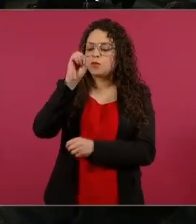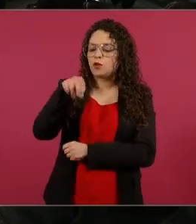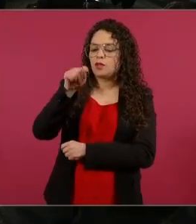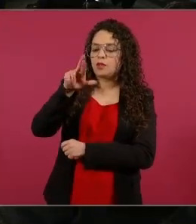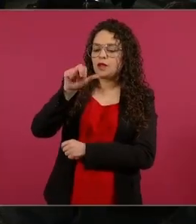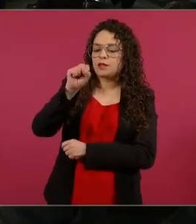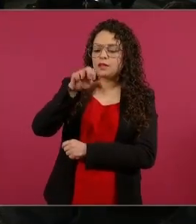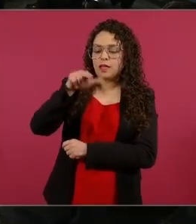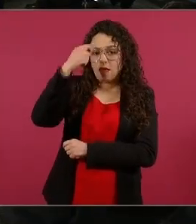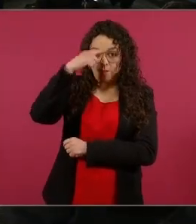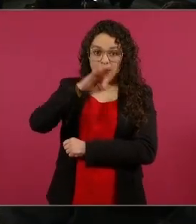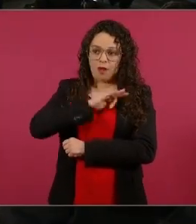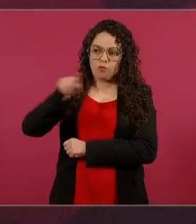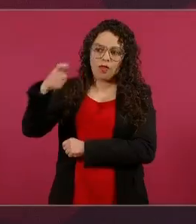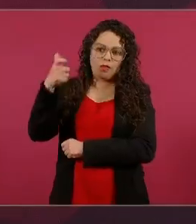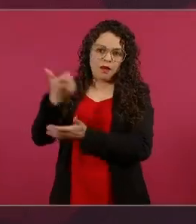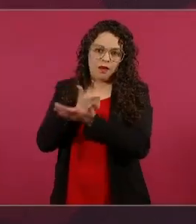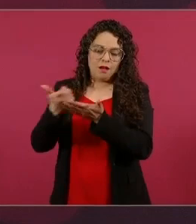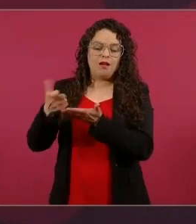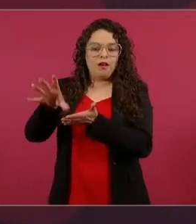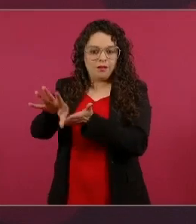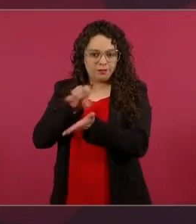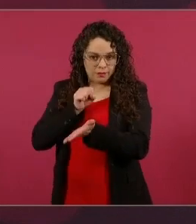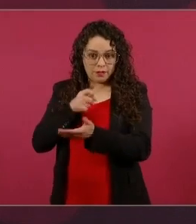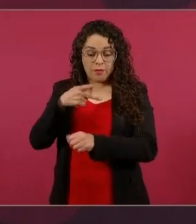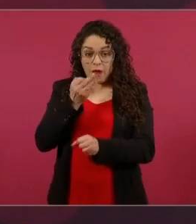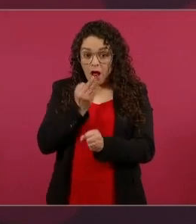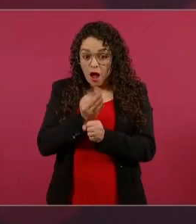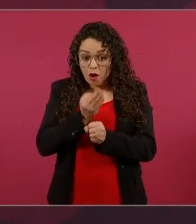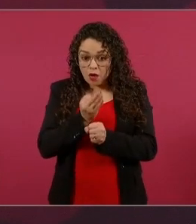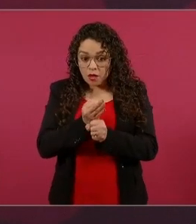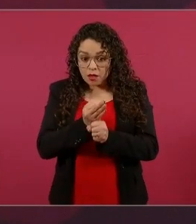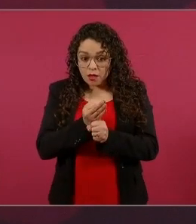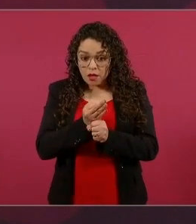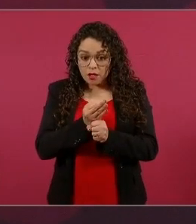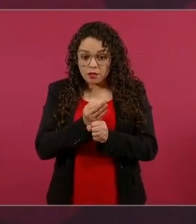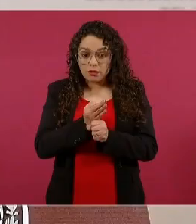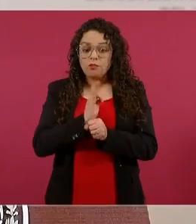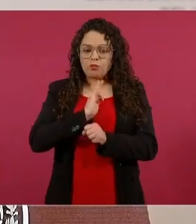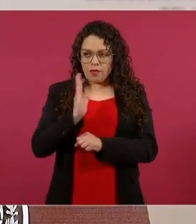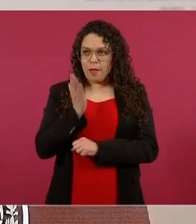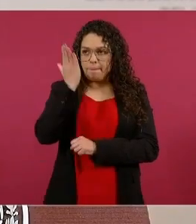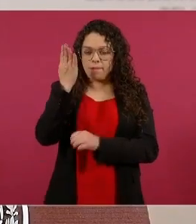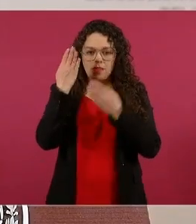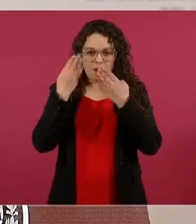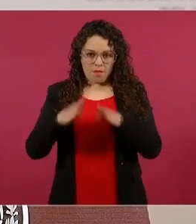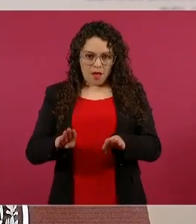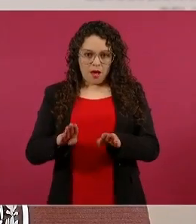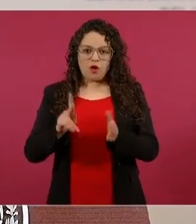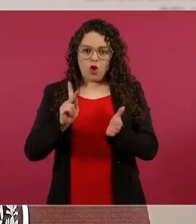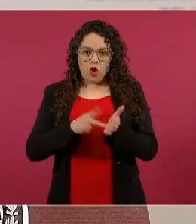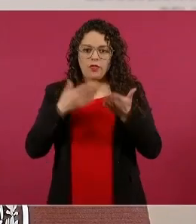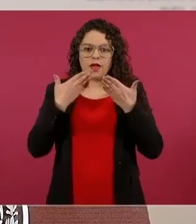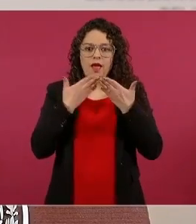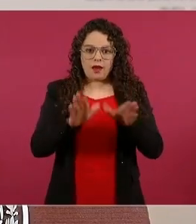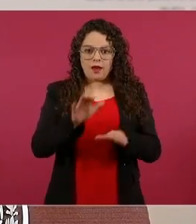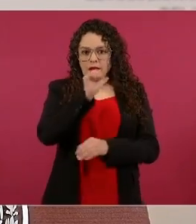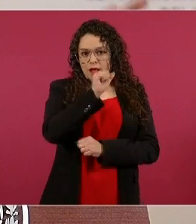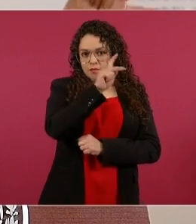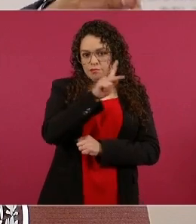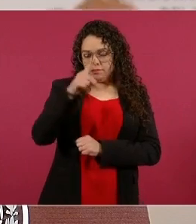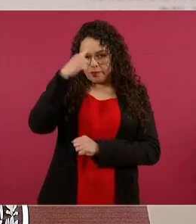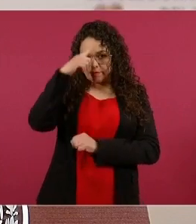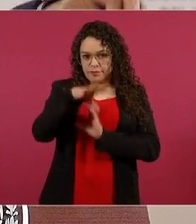que hoy en día todavía hay esa situación pueden acercarse al banco y solicitar el acceso nuevamente a su aplicativo Banco